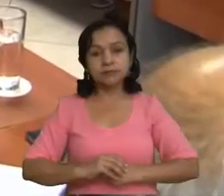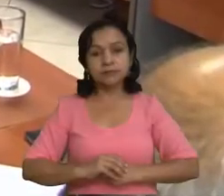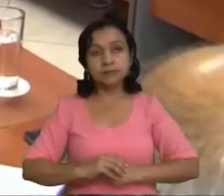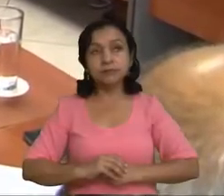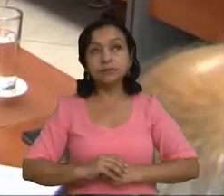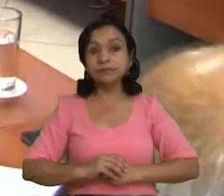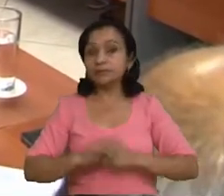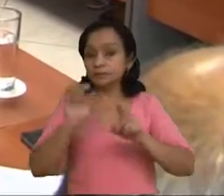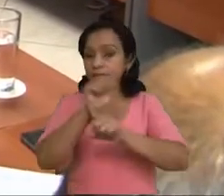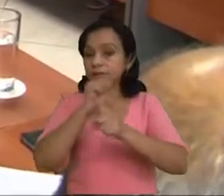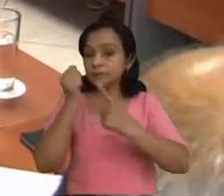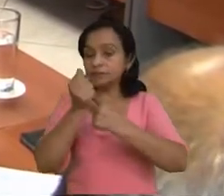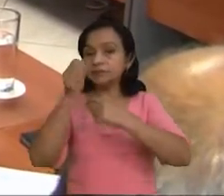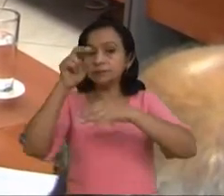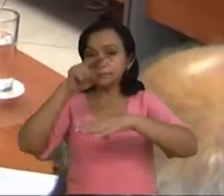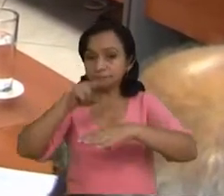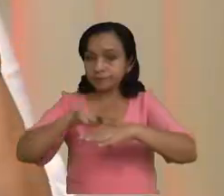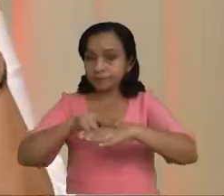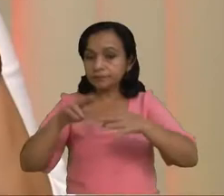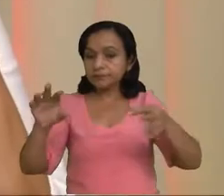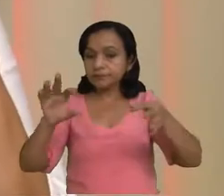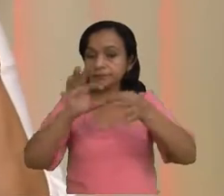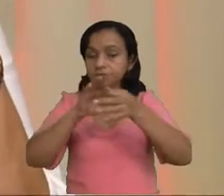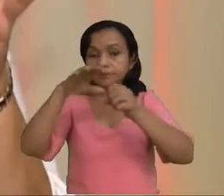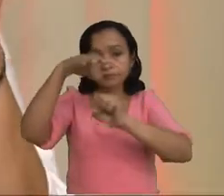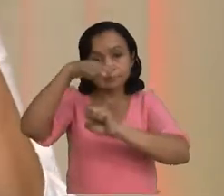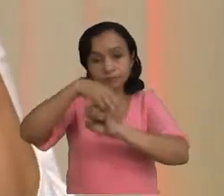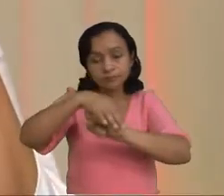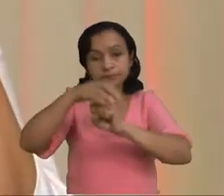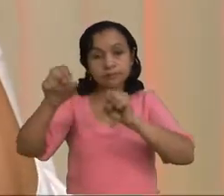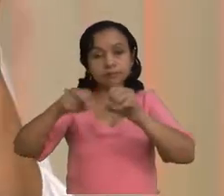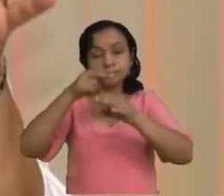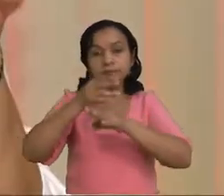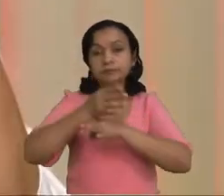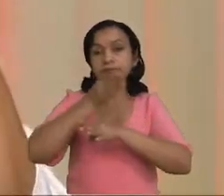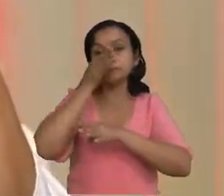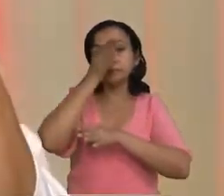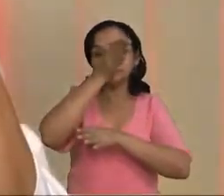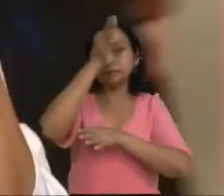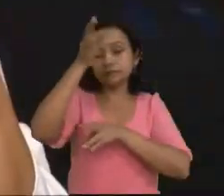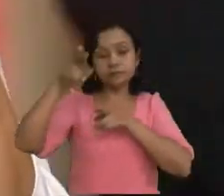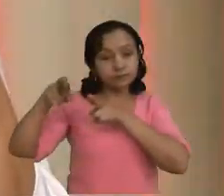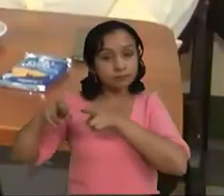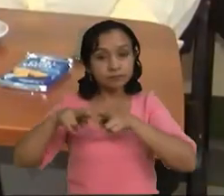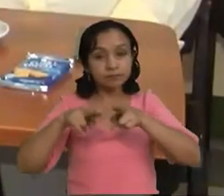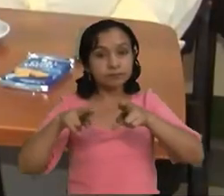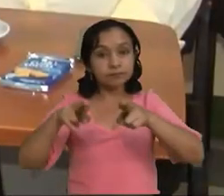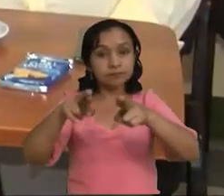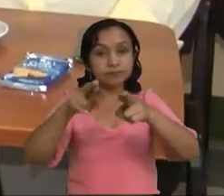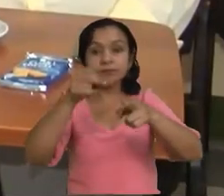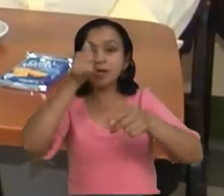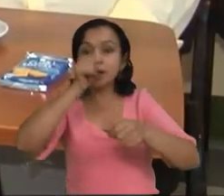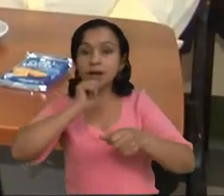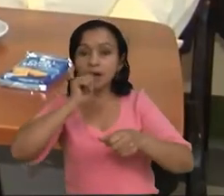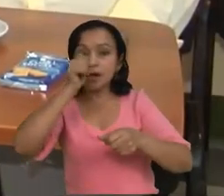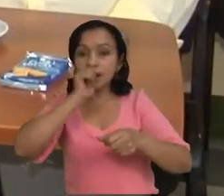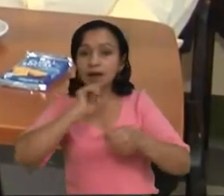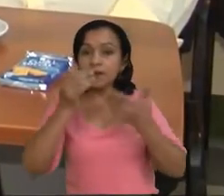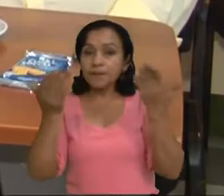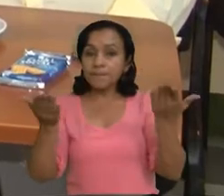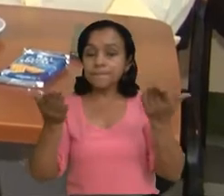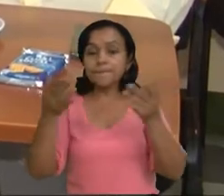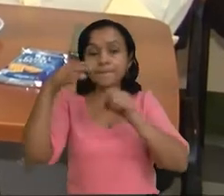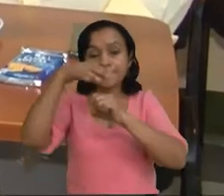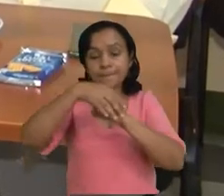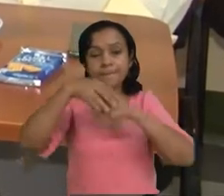La Asamblea Nacional formará parte de la Comisión Nacional de Gestión Integral del Recurso Hídrico. Esto a través de la Comisión de